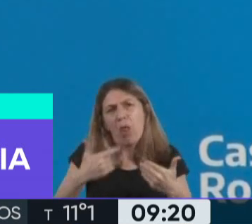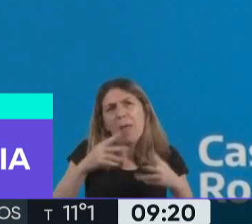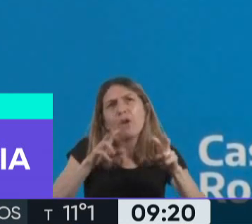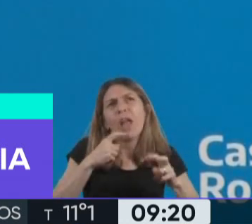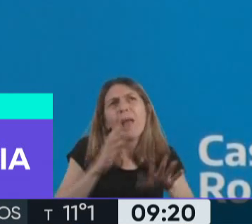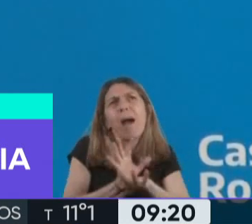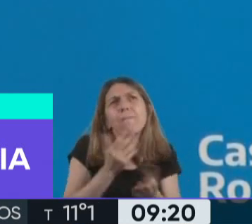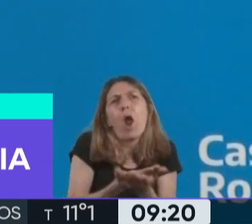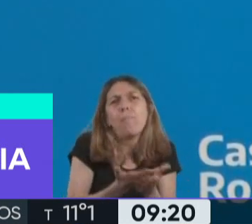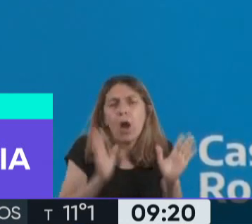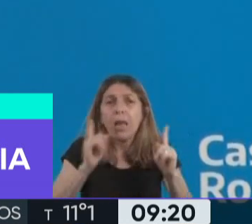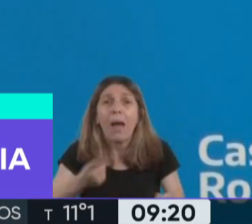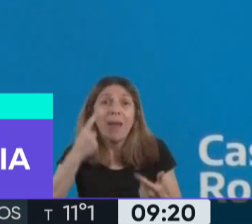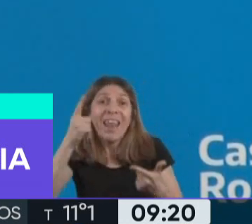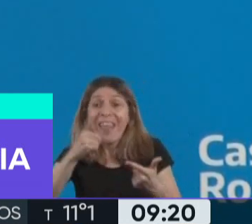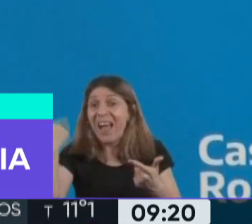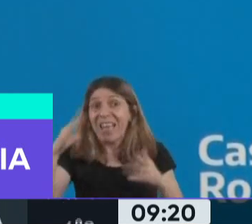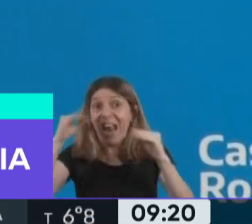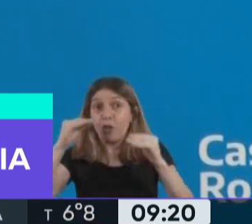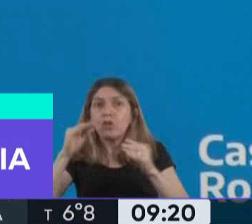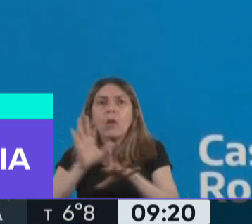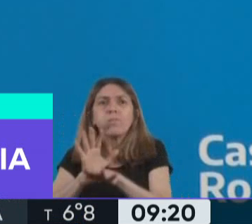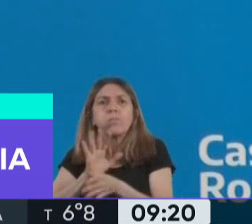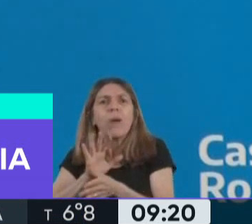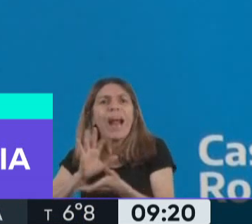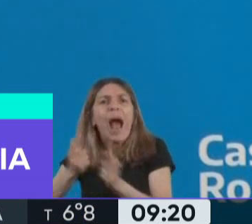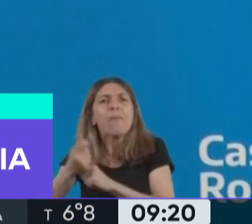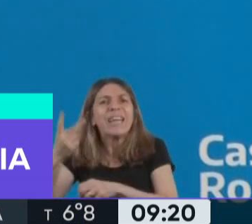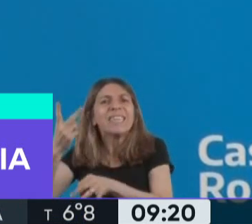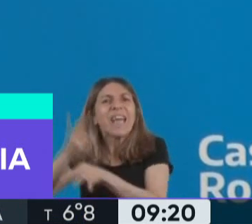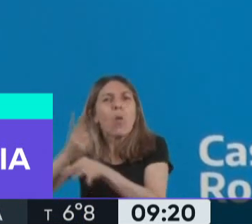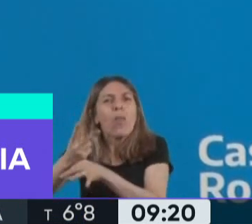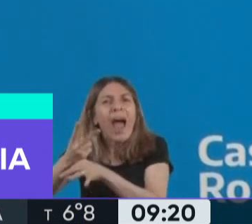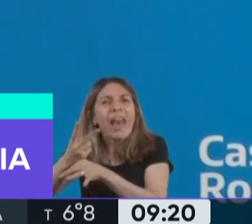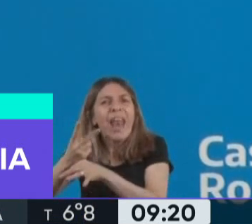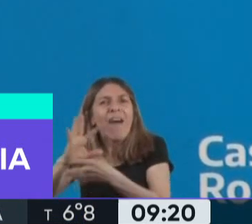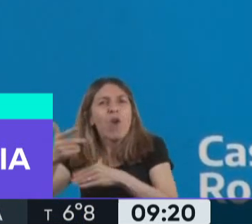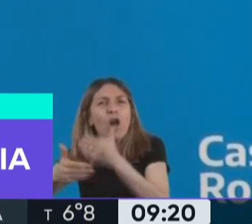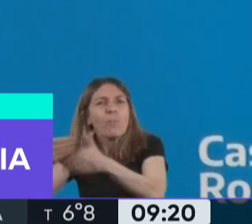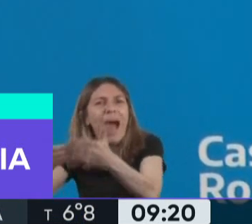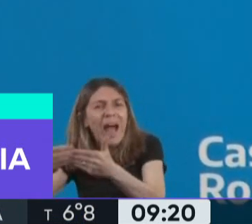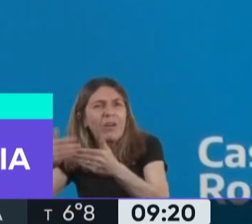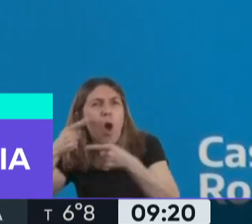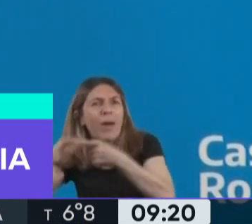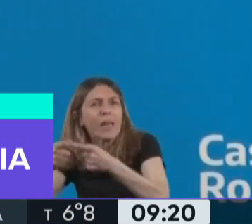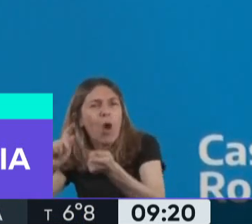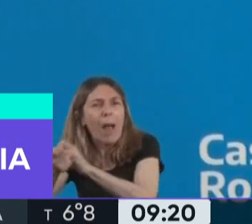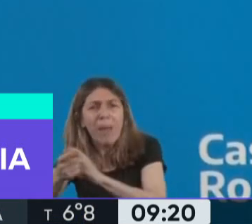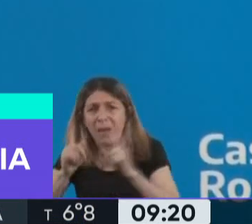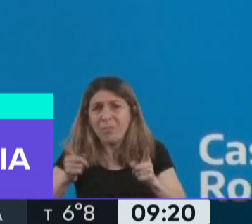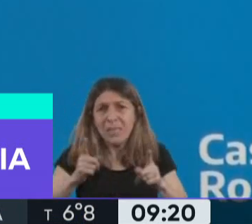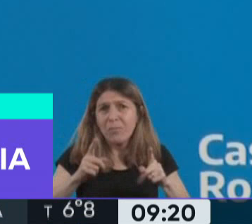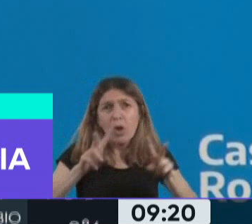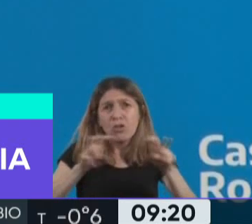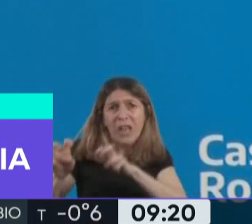Incluye también otras de las ideas que planteó anoche, la nueva escuela secundaria, un énfasis muy fuerte en la educación. Todos estos temas están siendo debatidos y son los